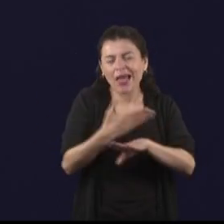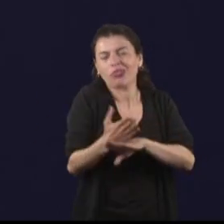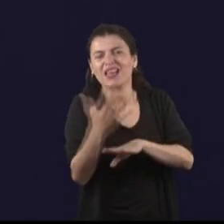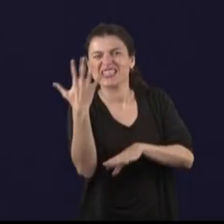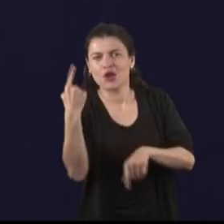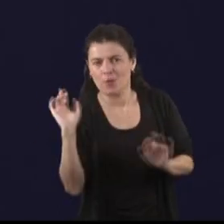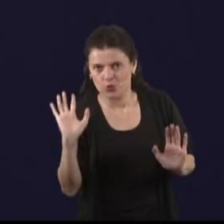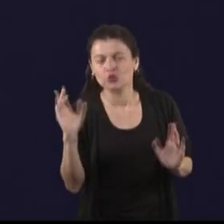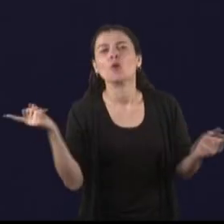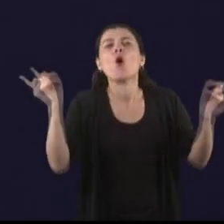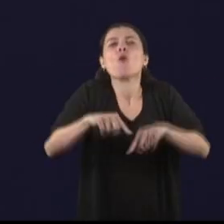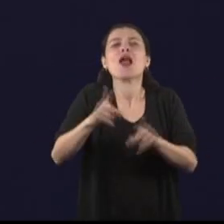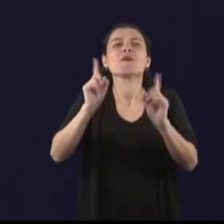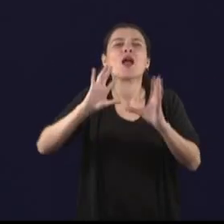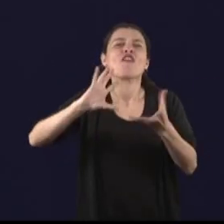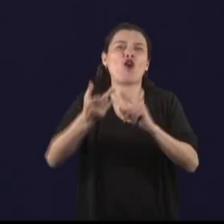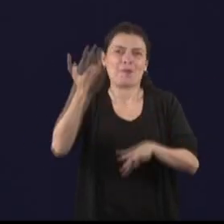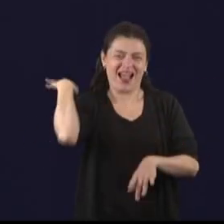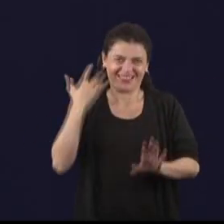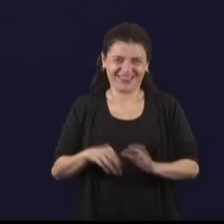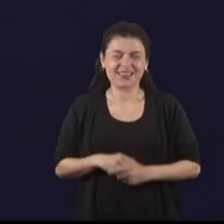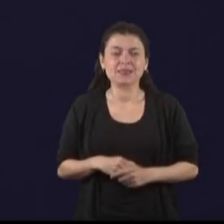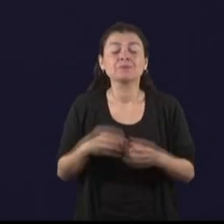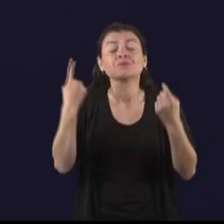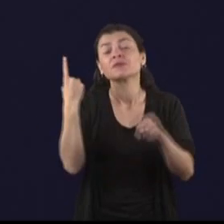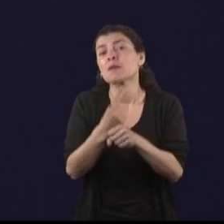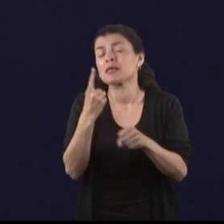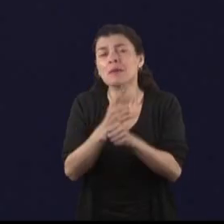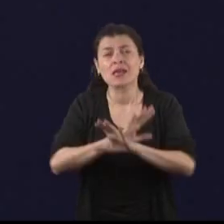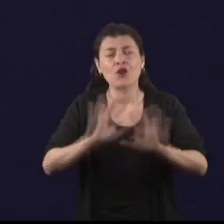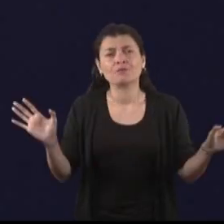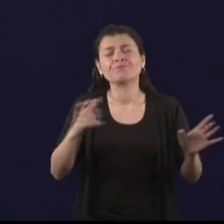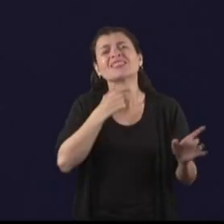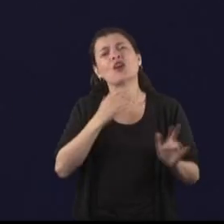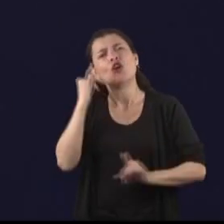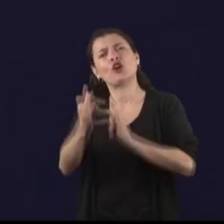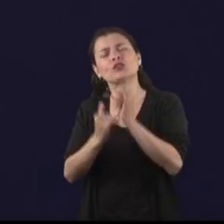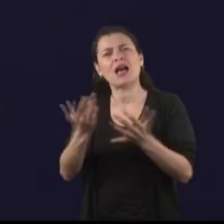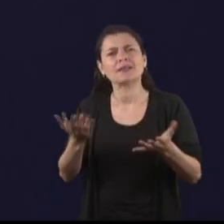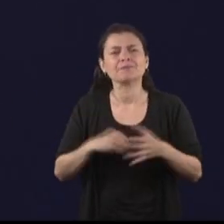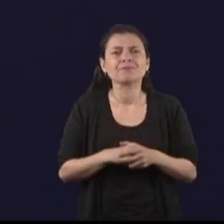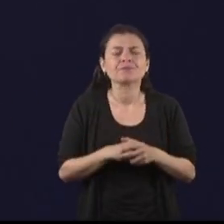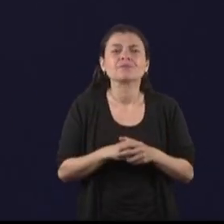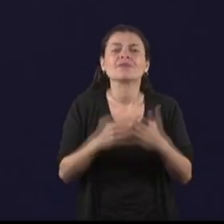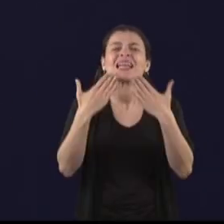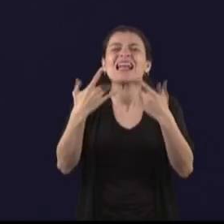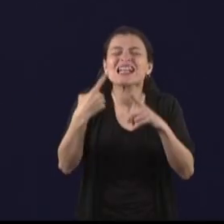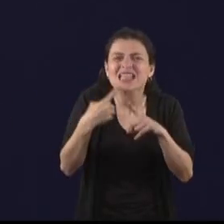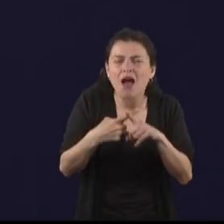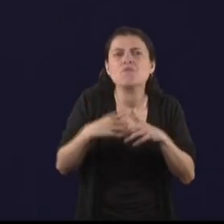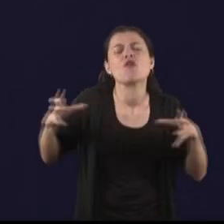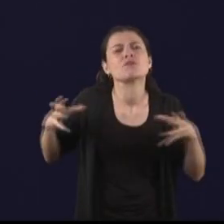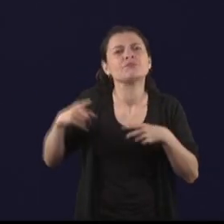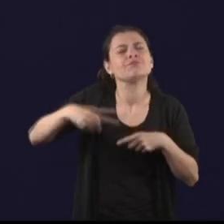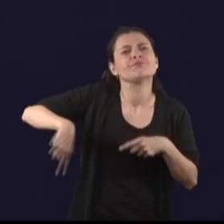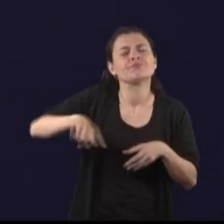Retraso, volvimos a las bases. Bueno, en primer lugar, contarles que fruto de la eficiencia de